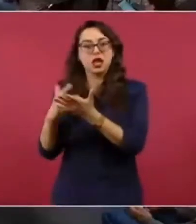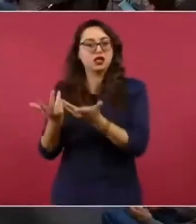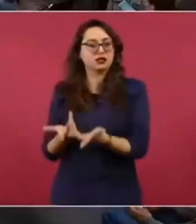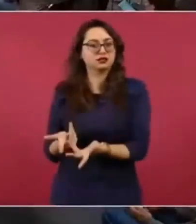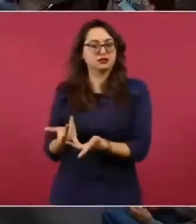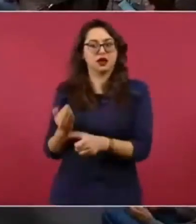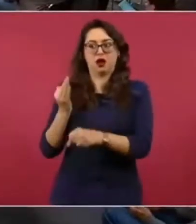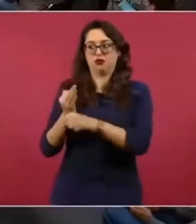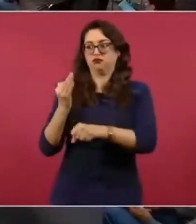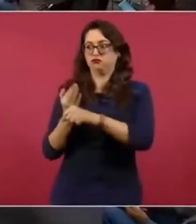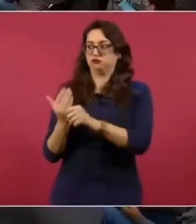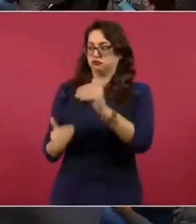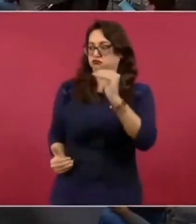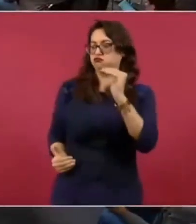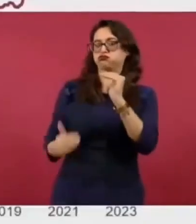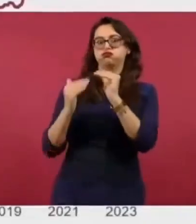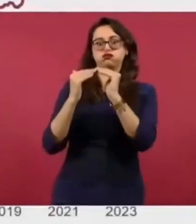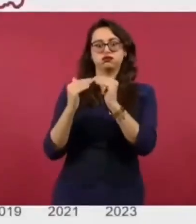Es esto, mire.